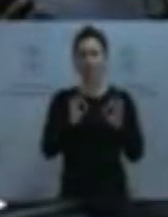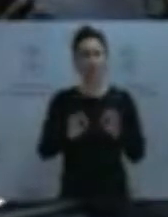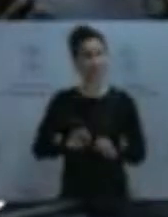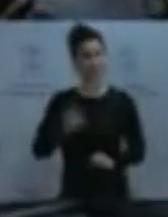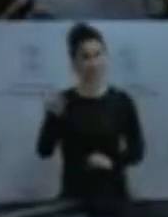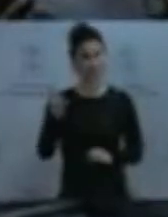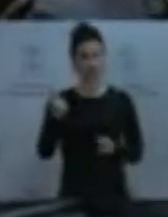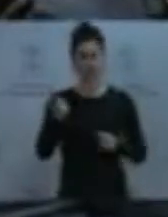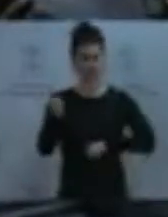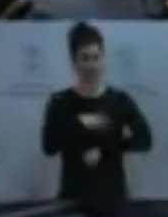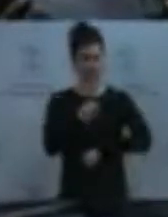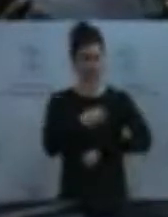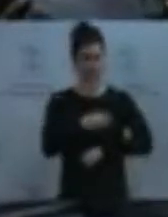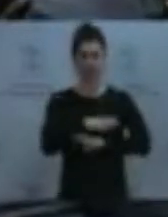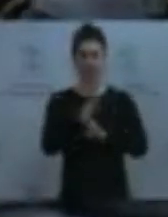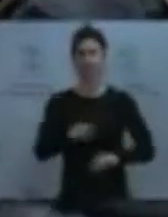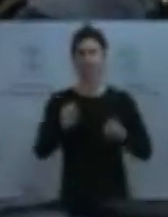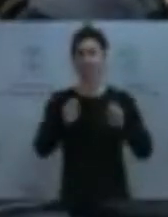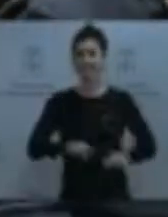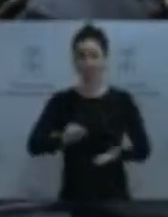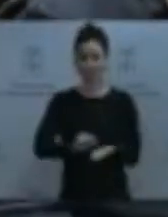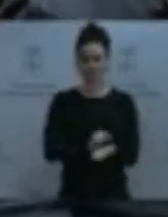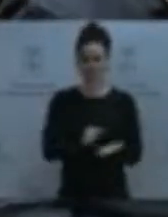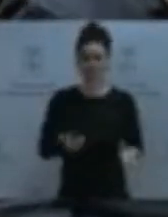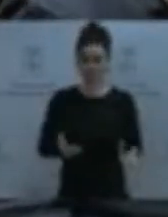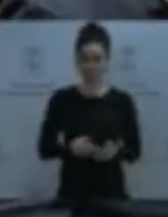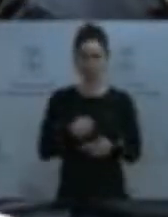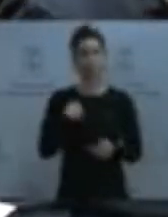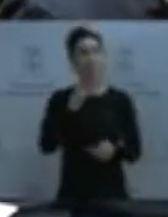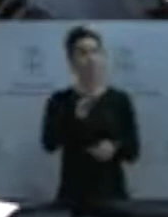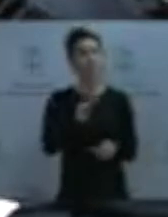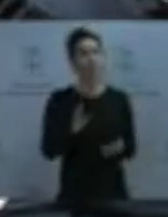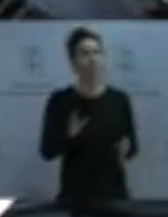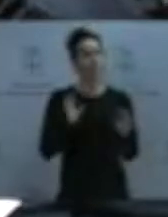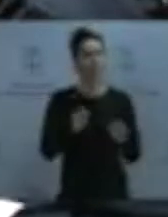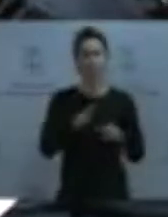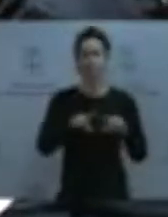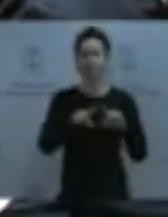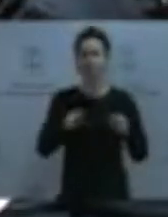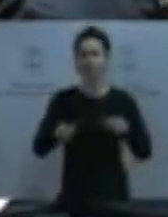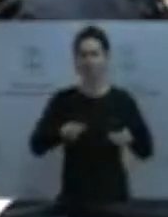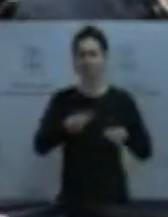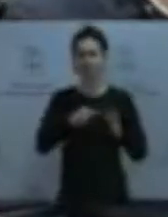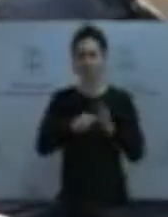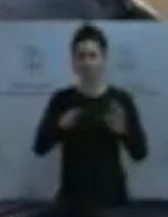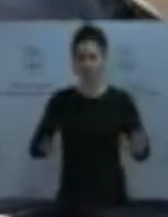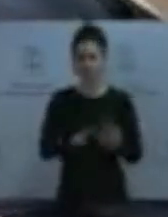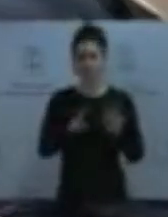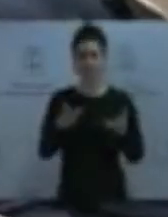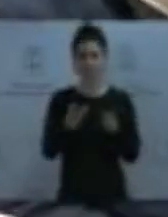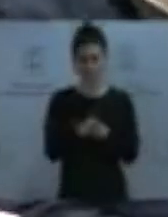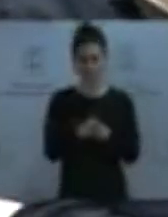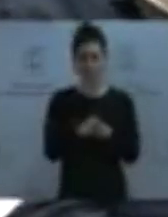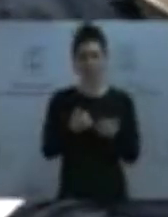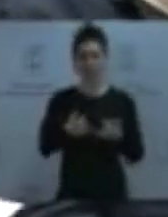contrato. Yo le pregunto quién desde el Principado negoció en 2007 con Telecable para que esta empresa pudiera eludir la firma